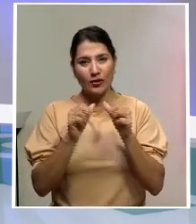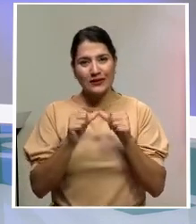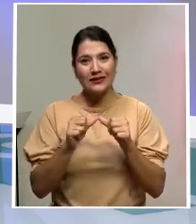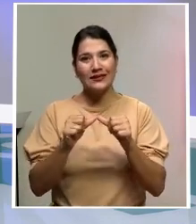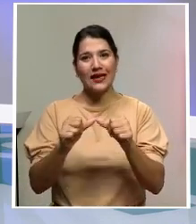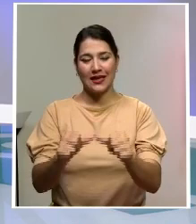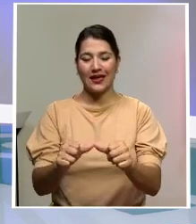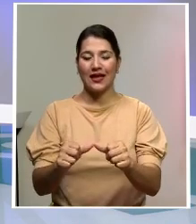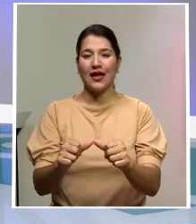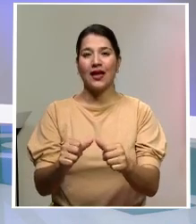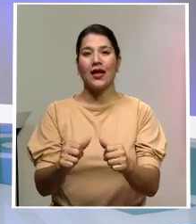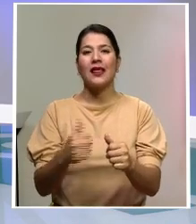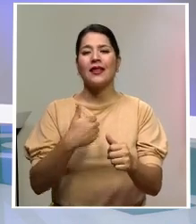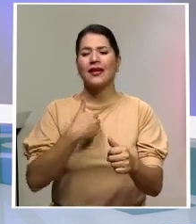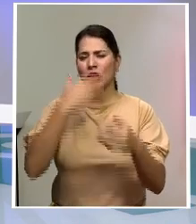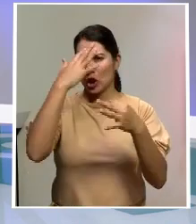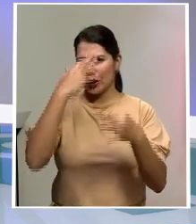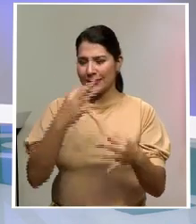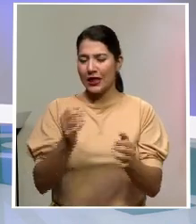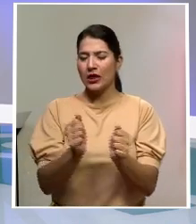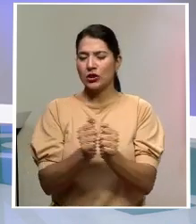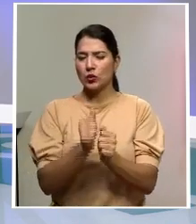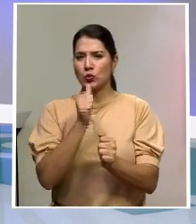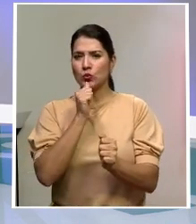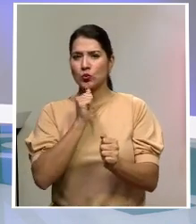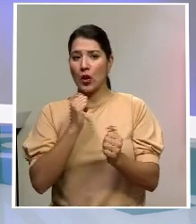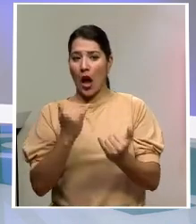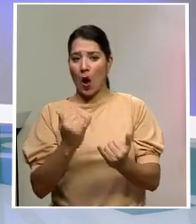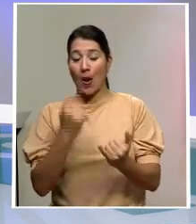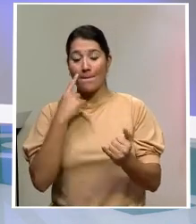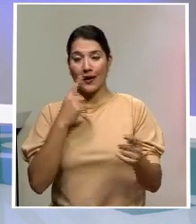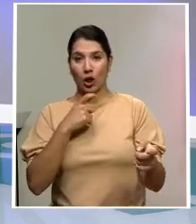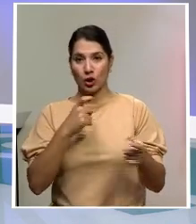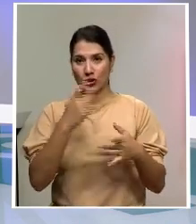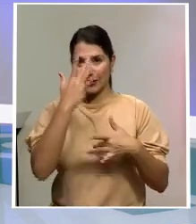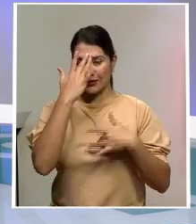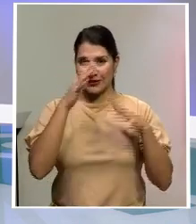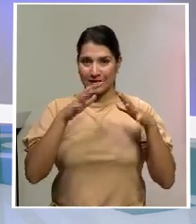actuando con prudencia ante la pandemia de COVID-19.